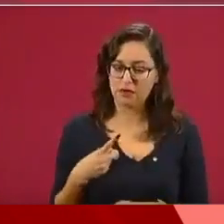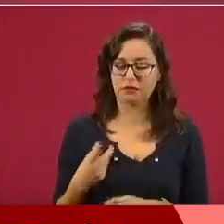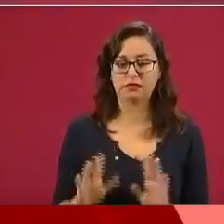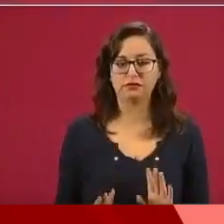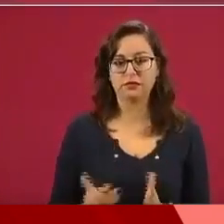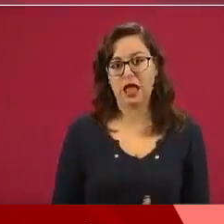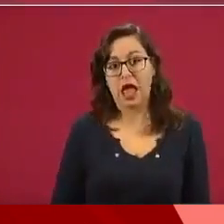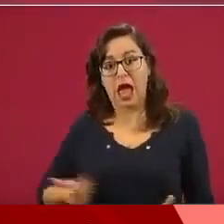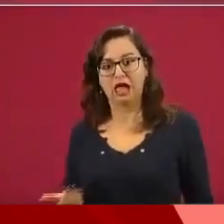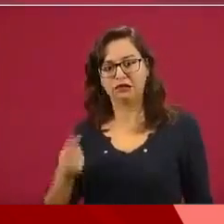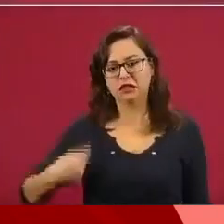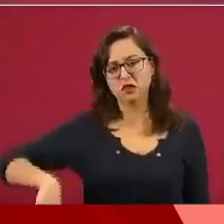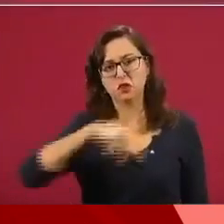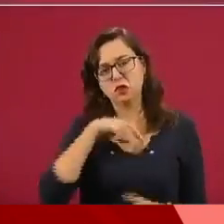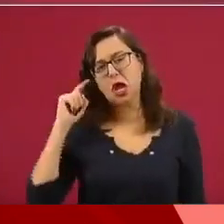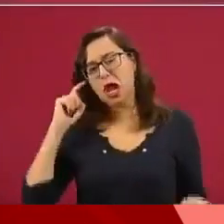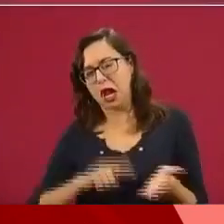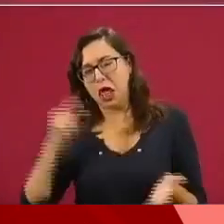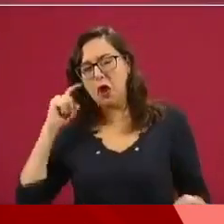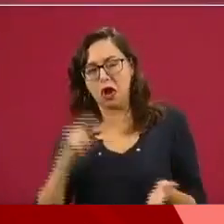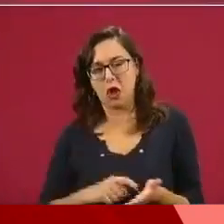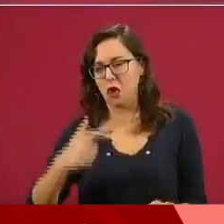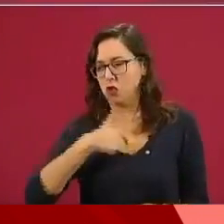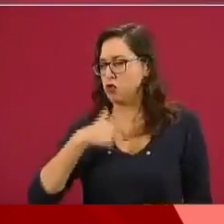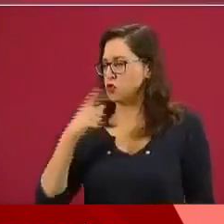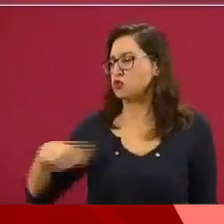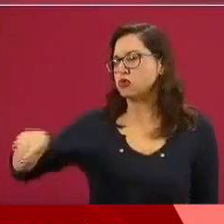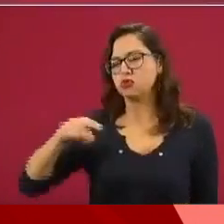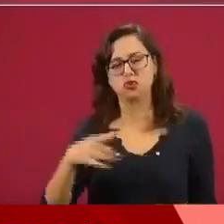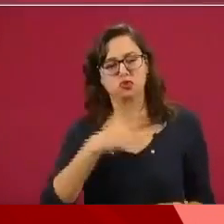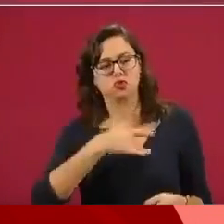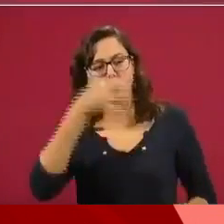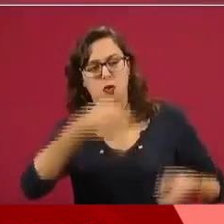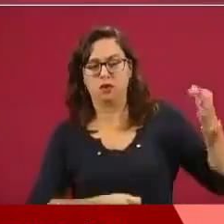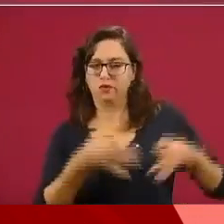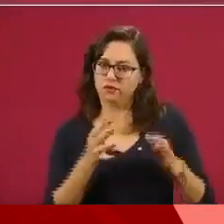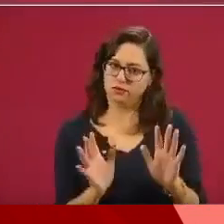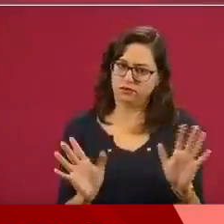vísperas no podemos hacer juicios sus varios